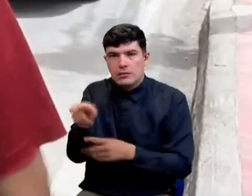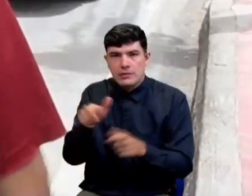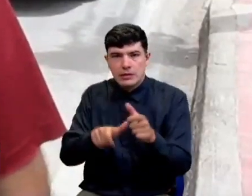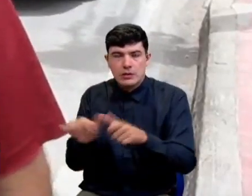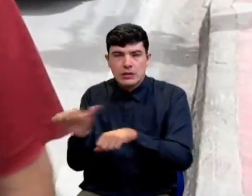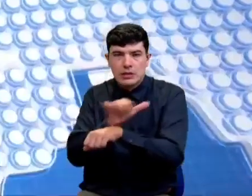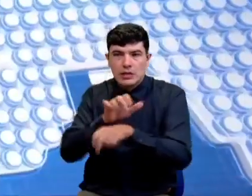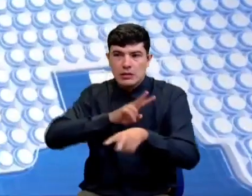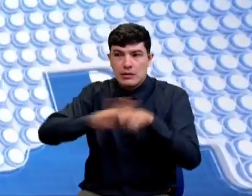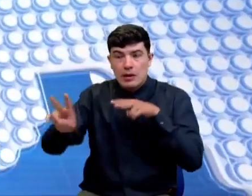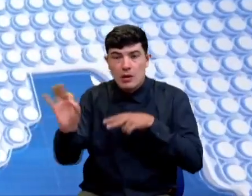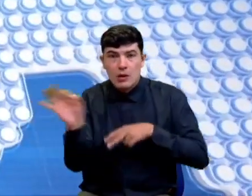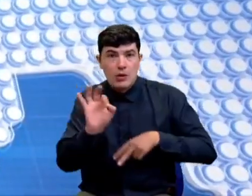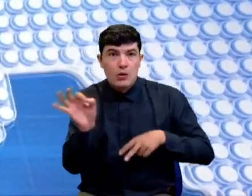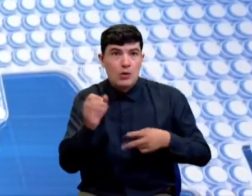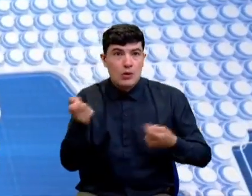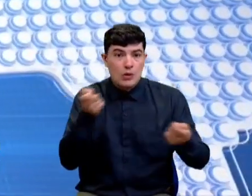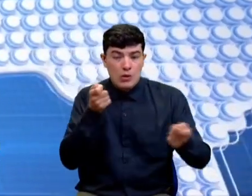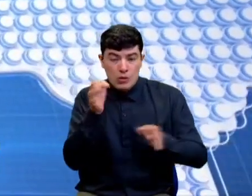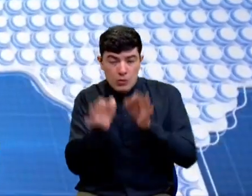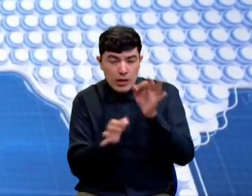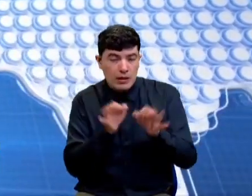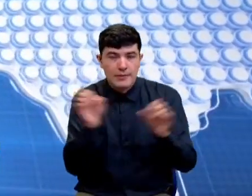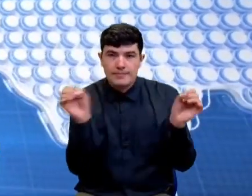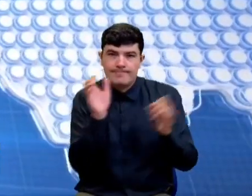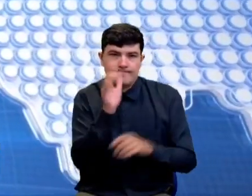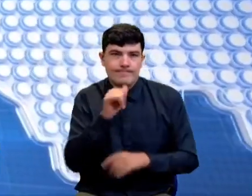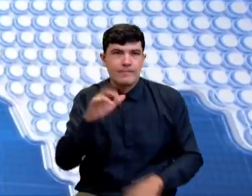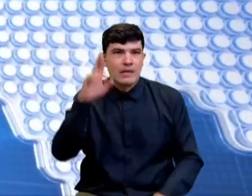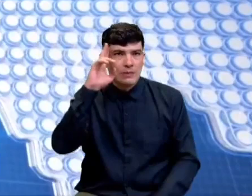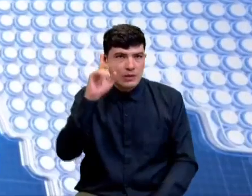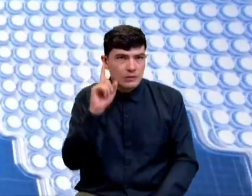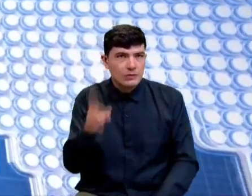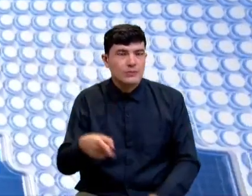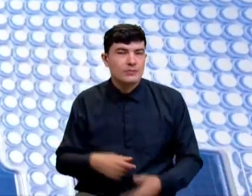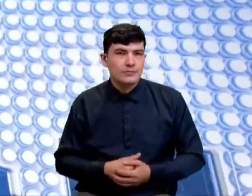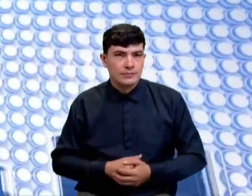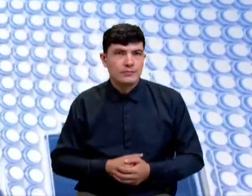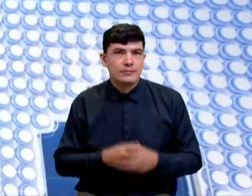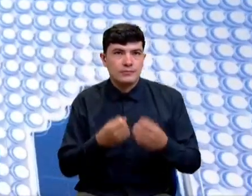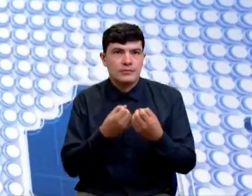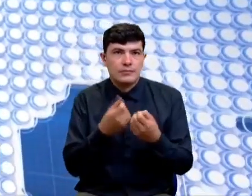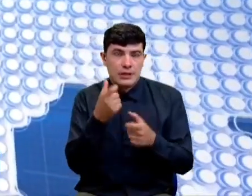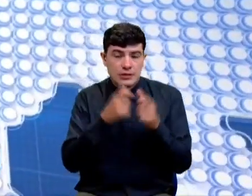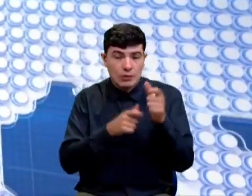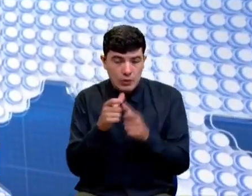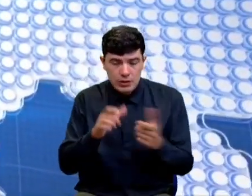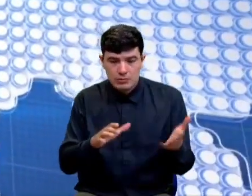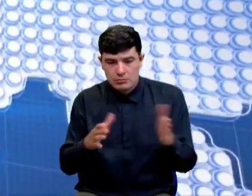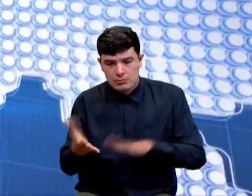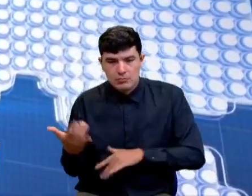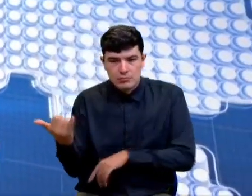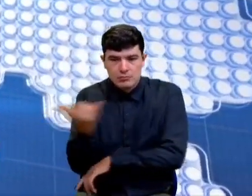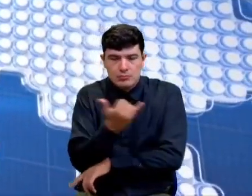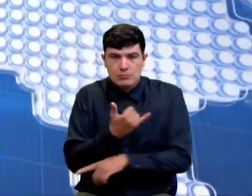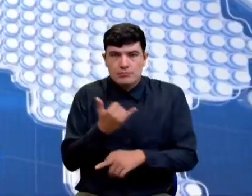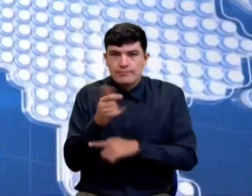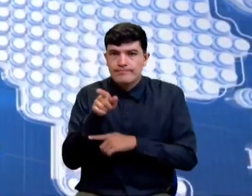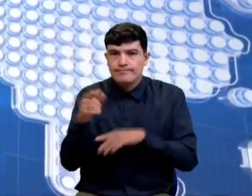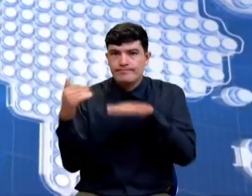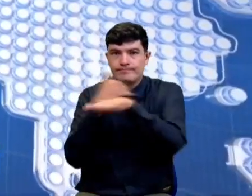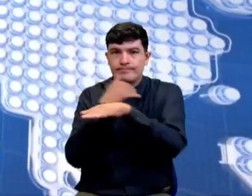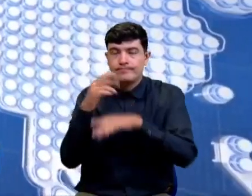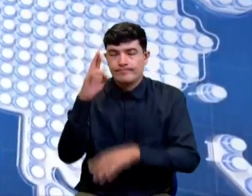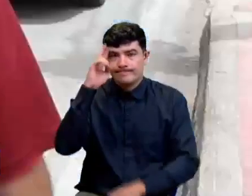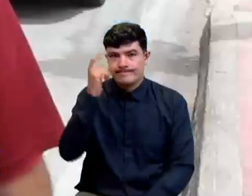manejando en exceso de velocidad o que no tienen precaución al manejo. Y esto está llevando a que haya muchas personas fallecidas en estas vías, lo que es lamentable,